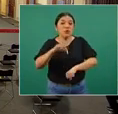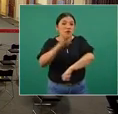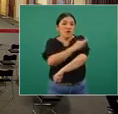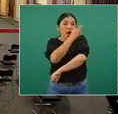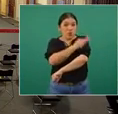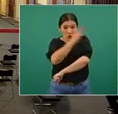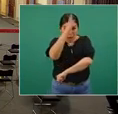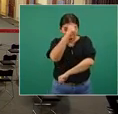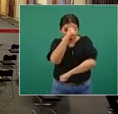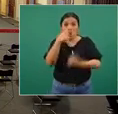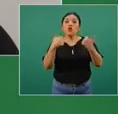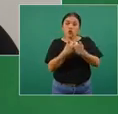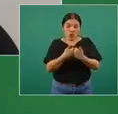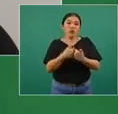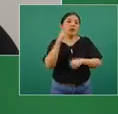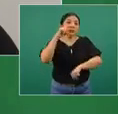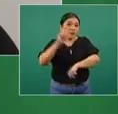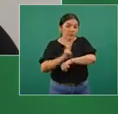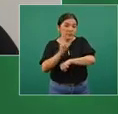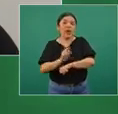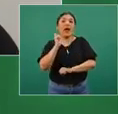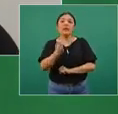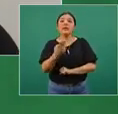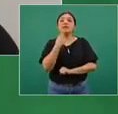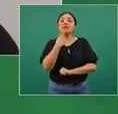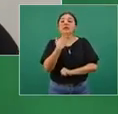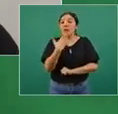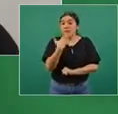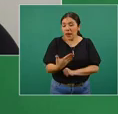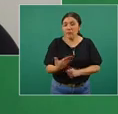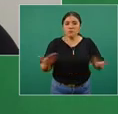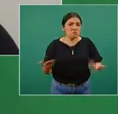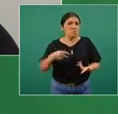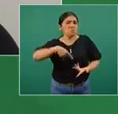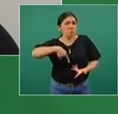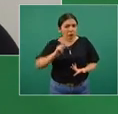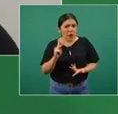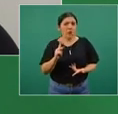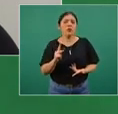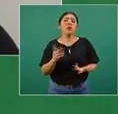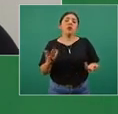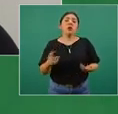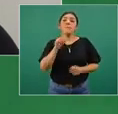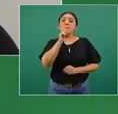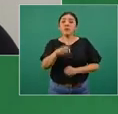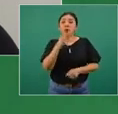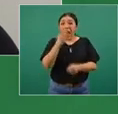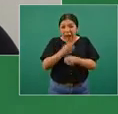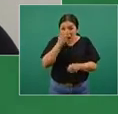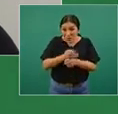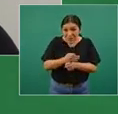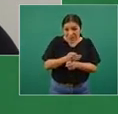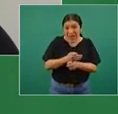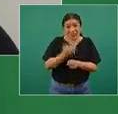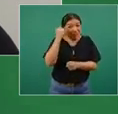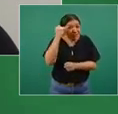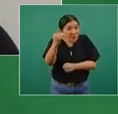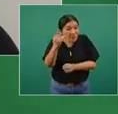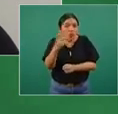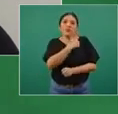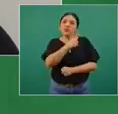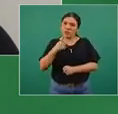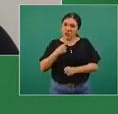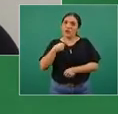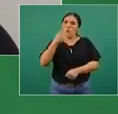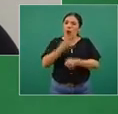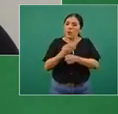sin olvidar obviamente nunca la eficacia. Sin embargo, entonces de la mano, en este momento, sí hay que hacer el llamado a